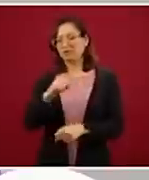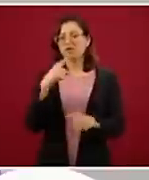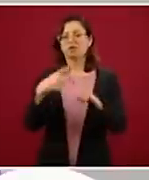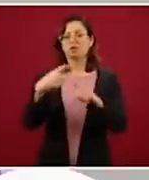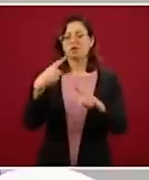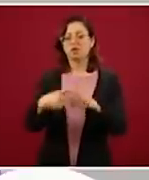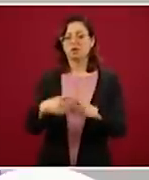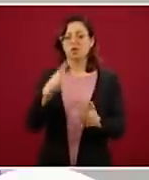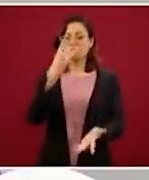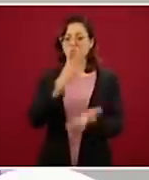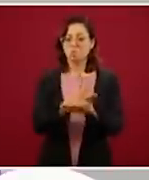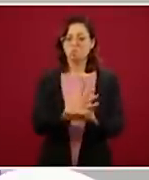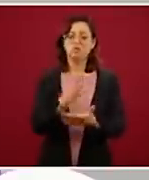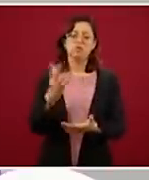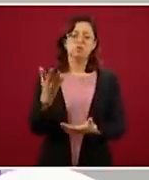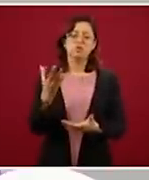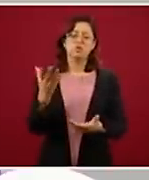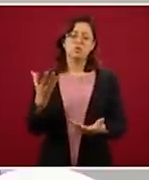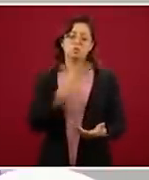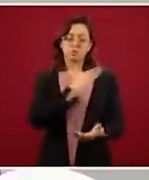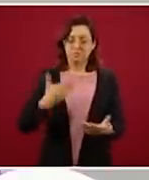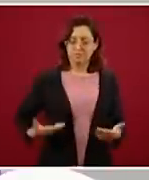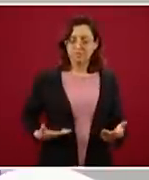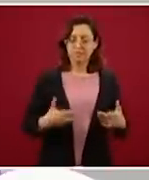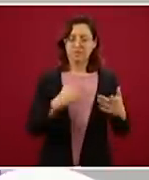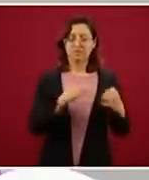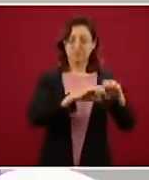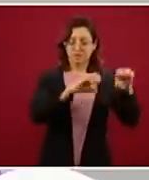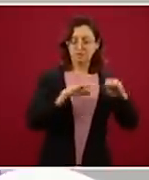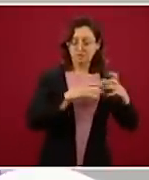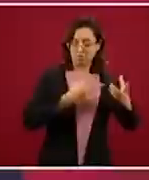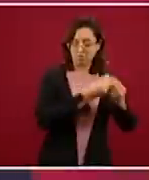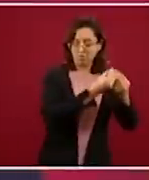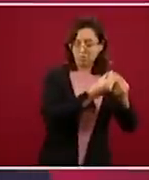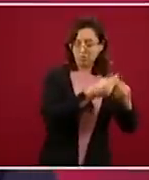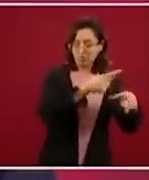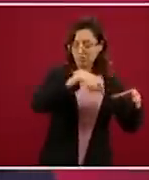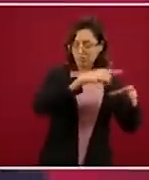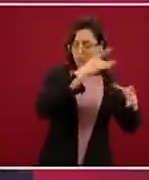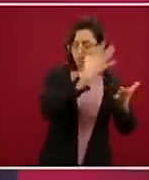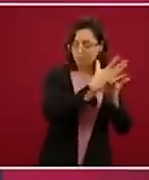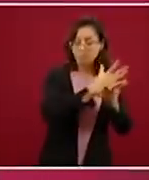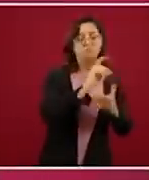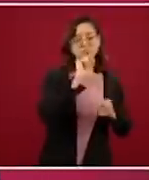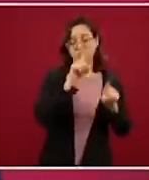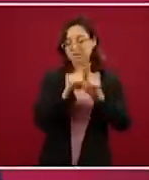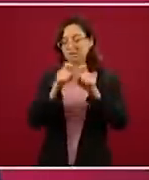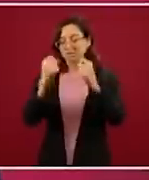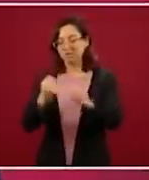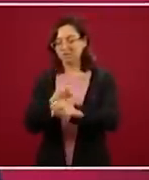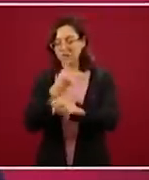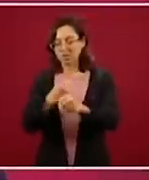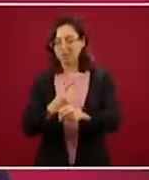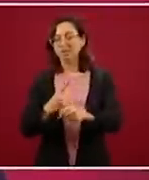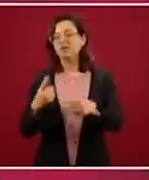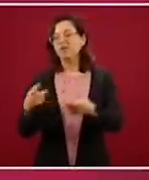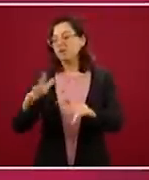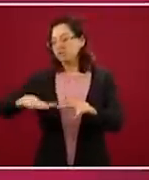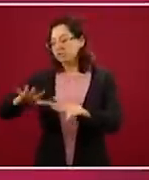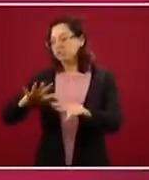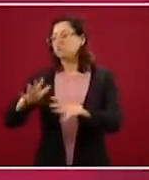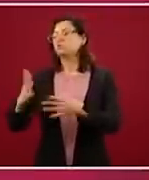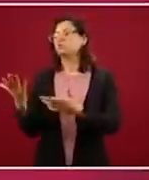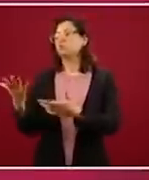implica la actuación del Ejecutivo, implica seguridad, evidentemente en el ámbito del Ejecutivo, prevención, que es en el ámbito social,